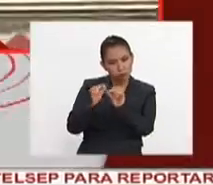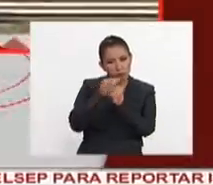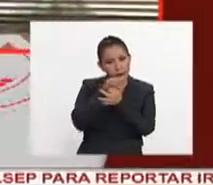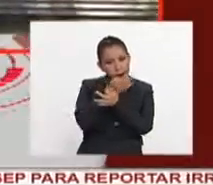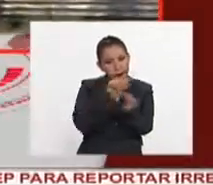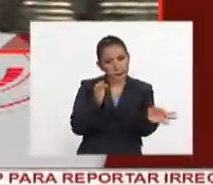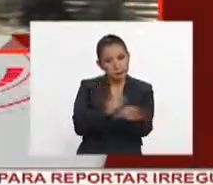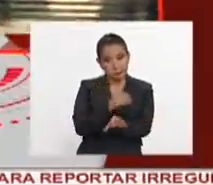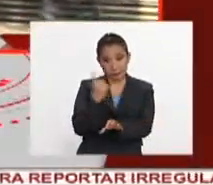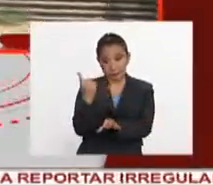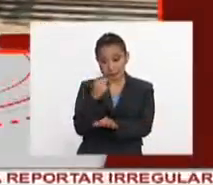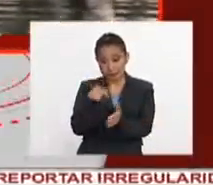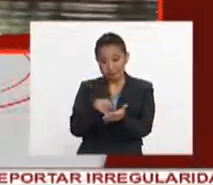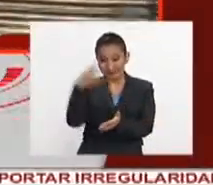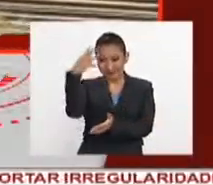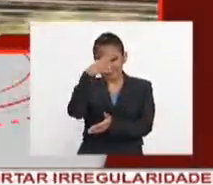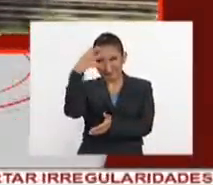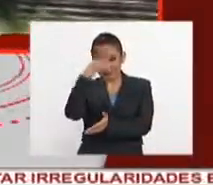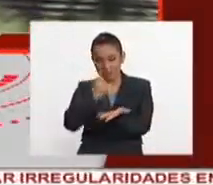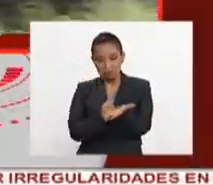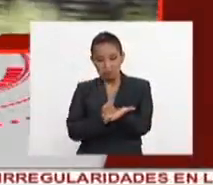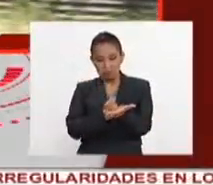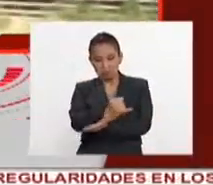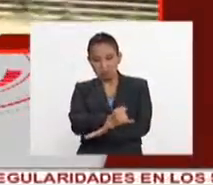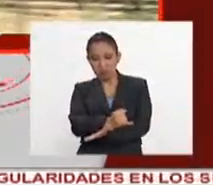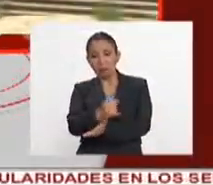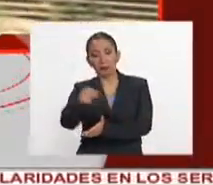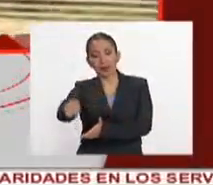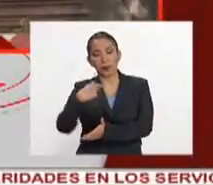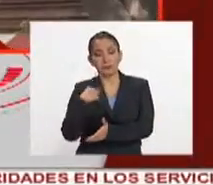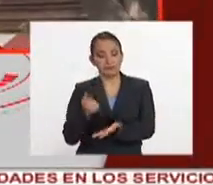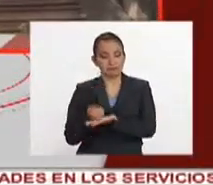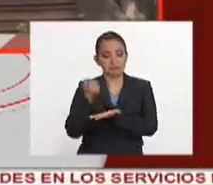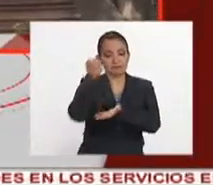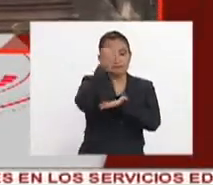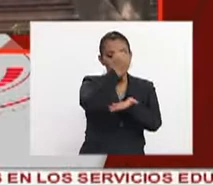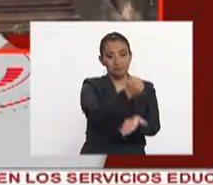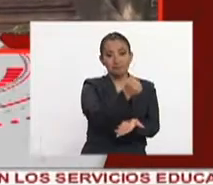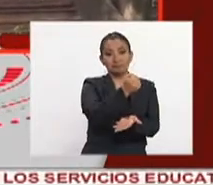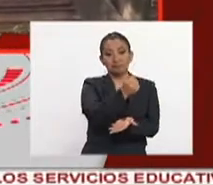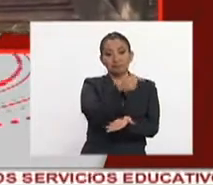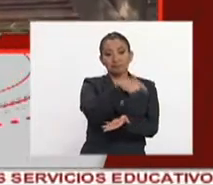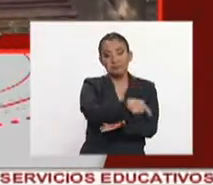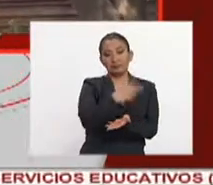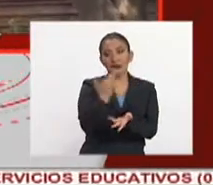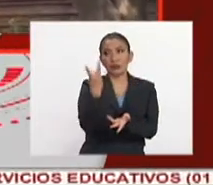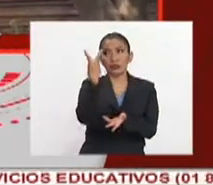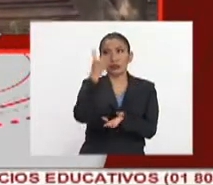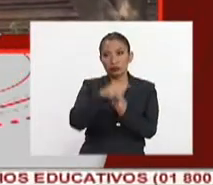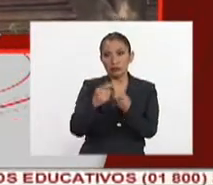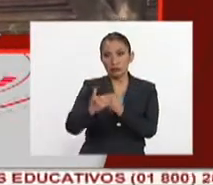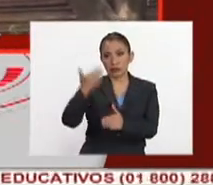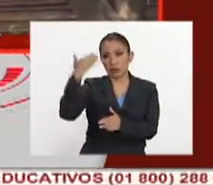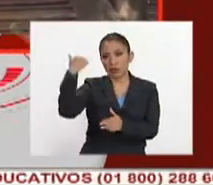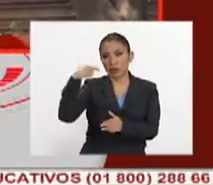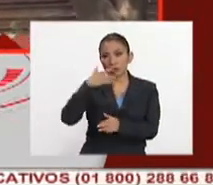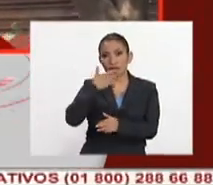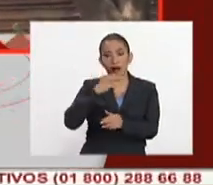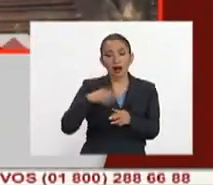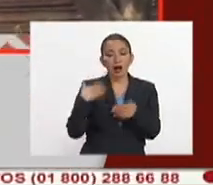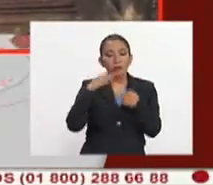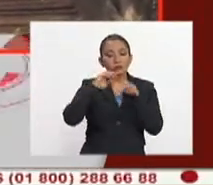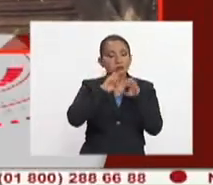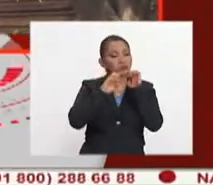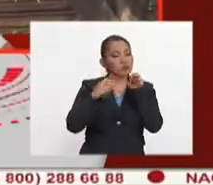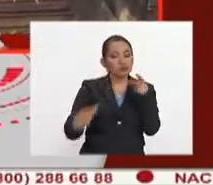ahora porque Donald Trump decide patrocinarlo y hace un par de días celebraron una rueda